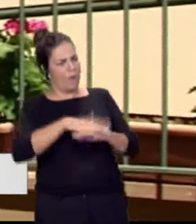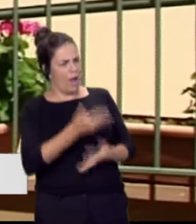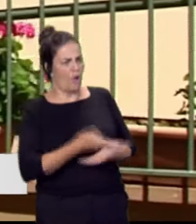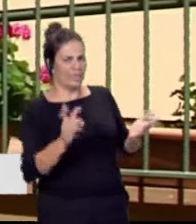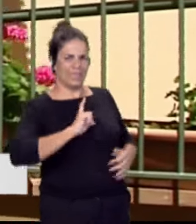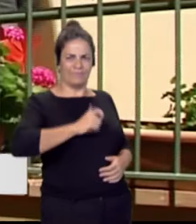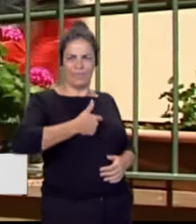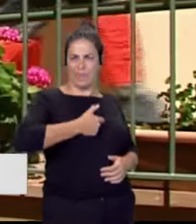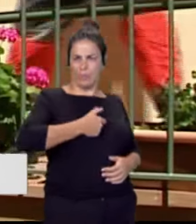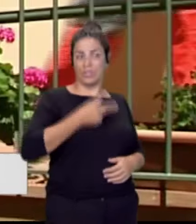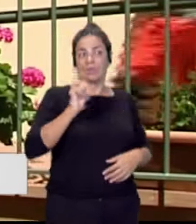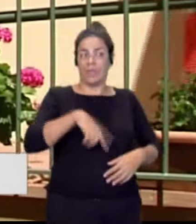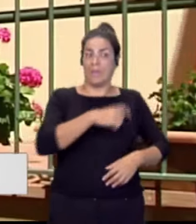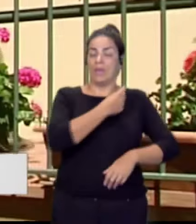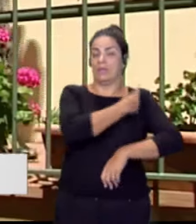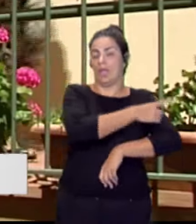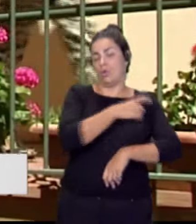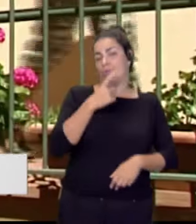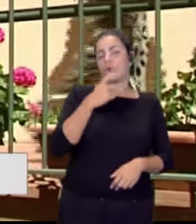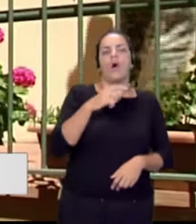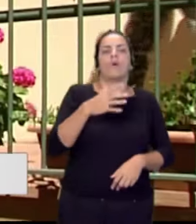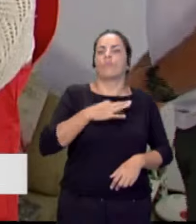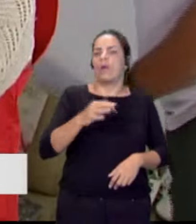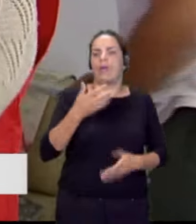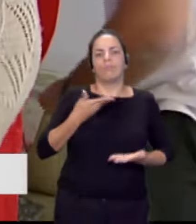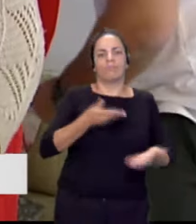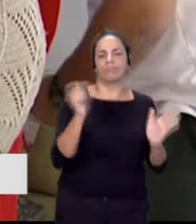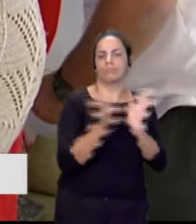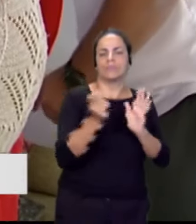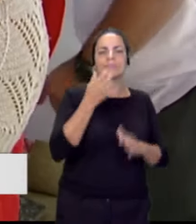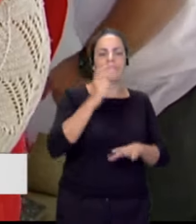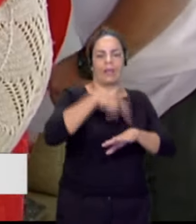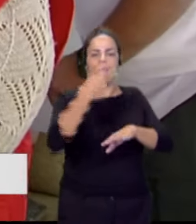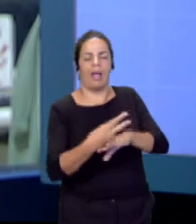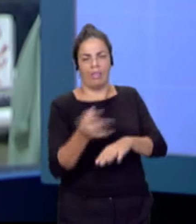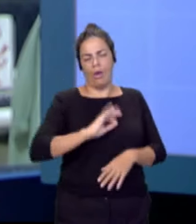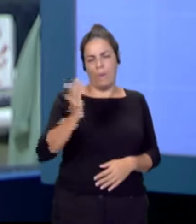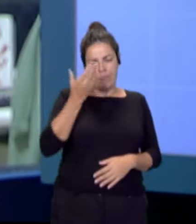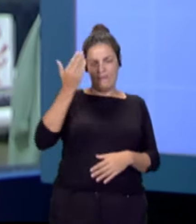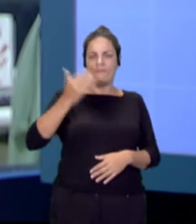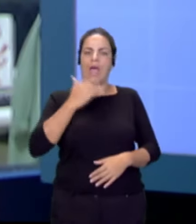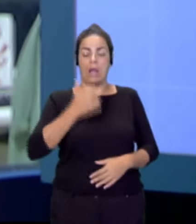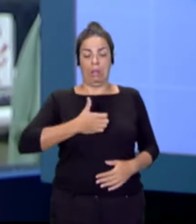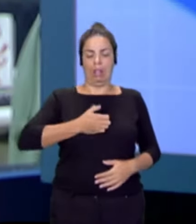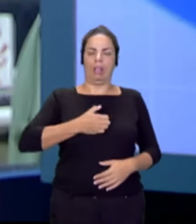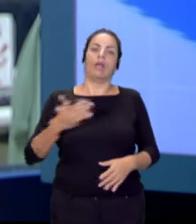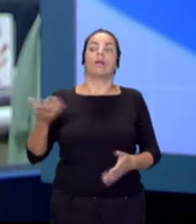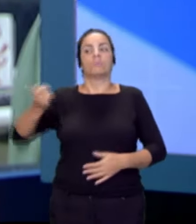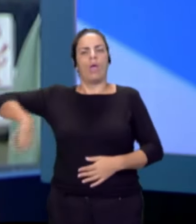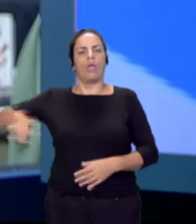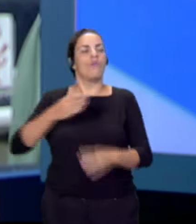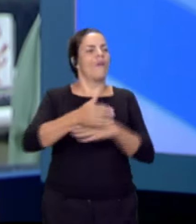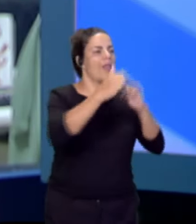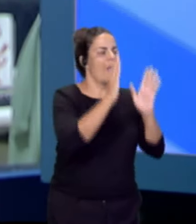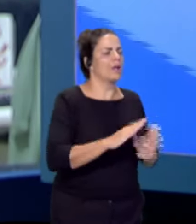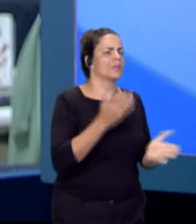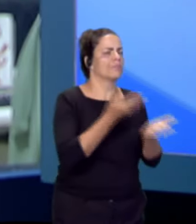Roja que da asistencia rápida en caso de caída o golpe. Van a las casas, nos piden datos personales y